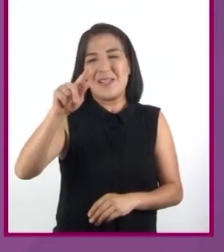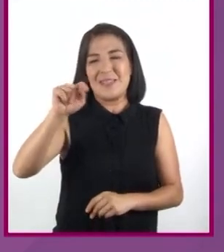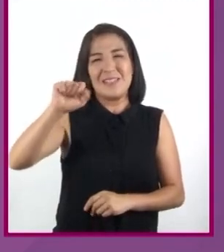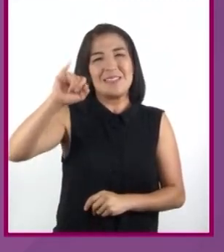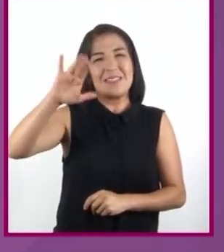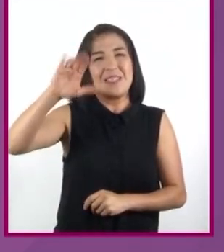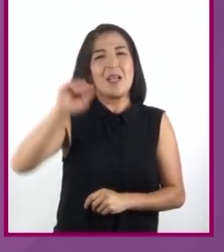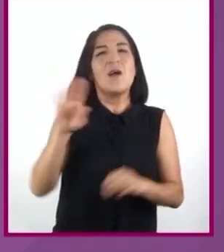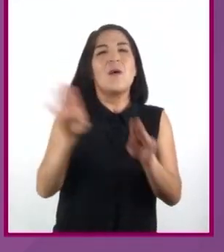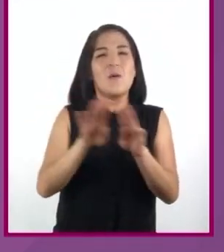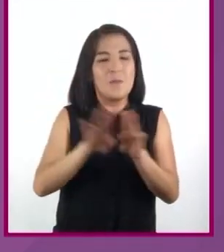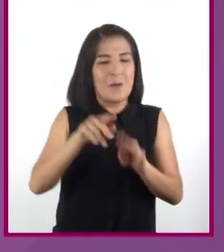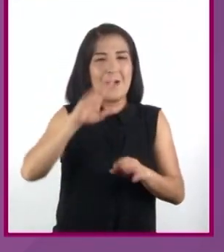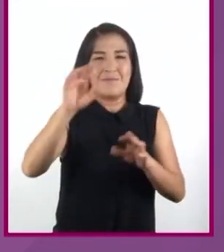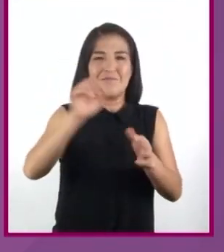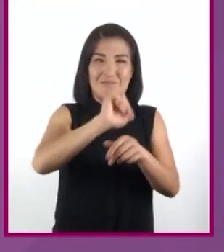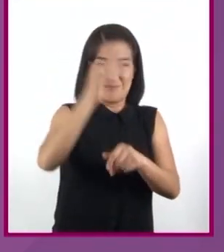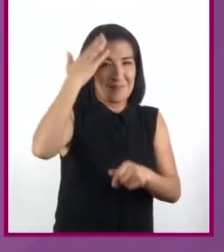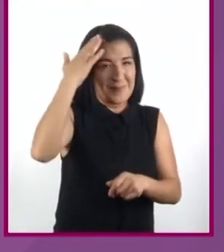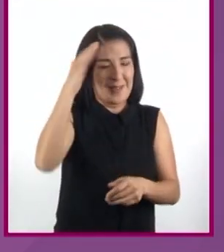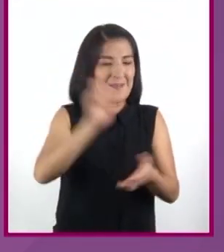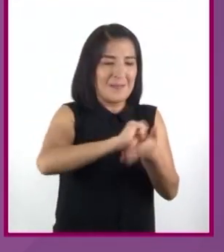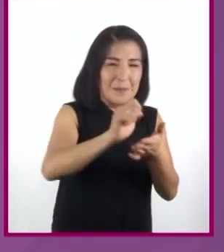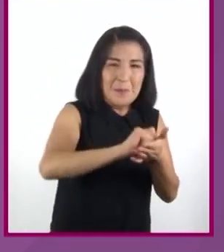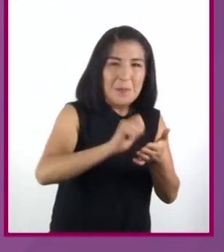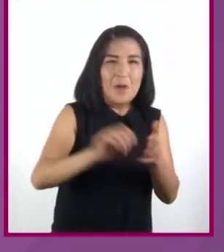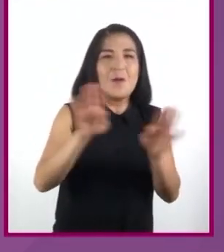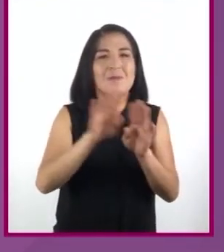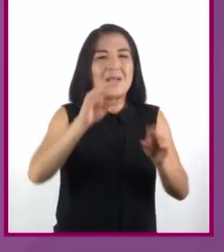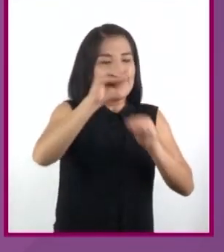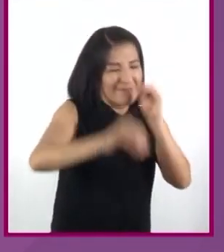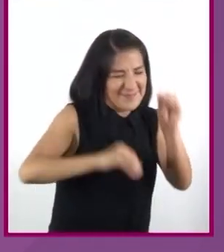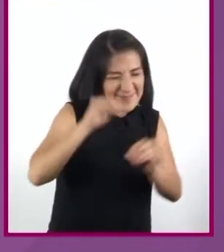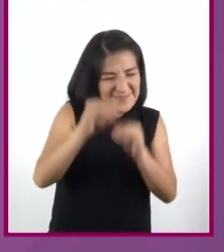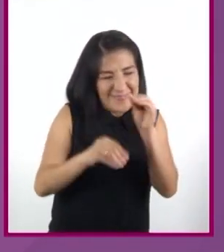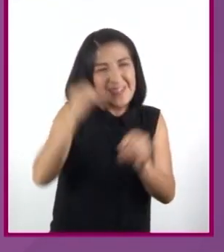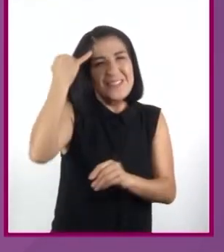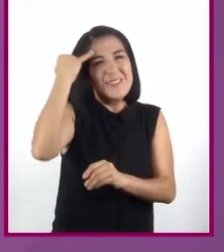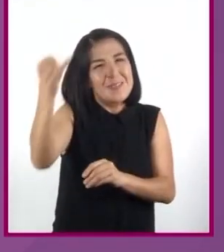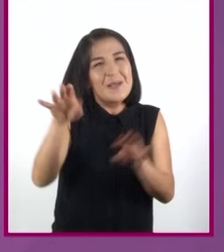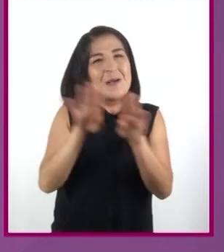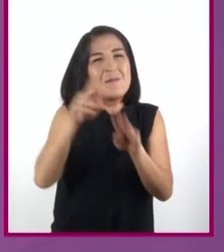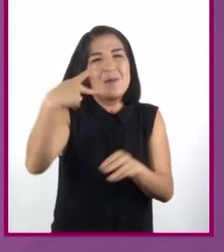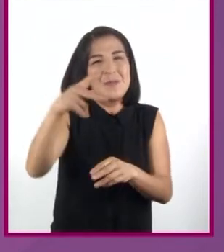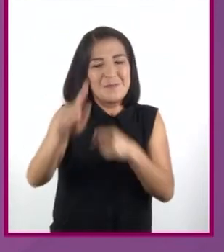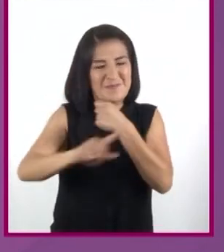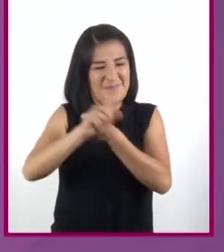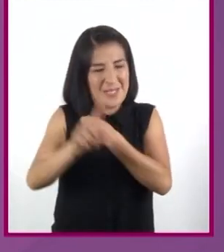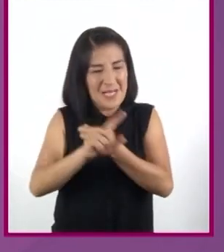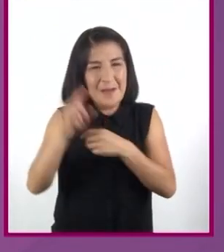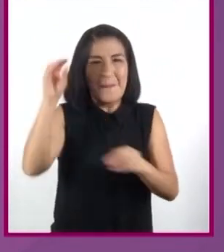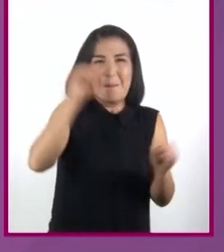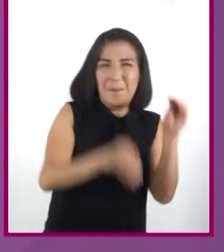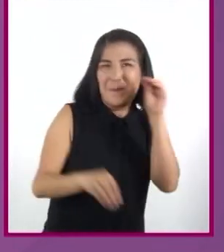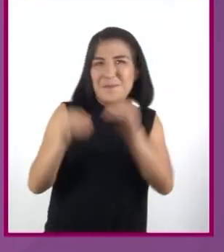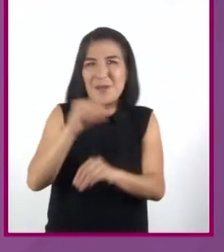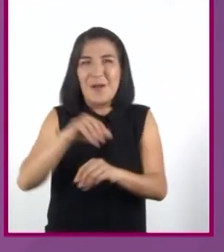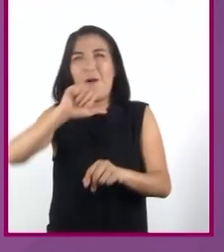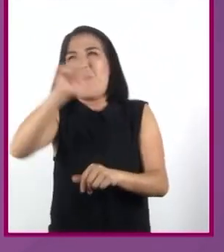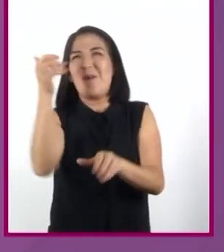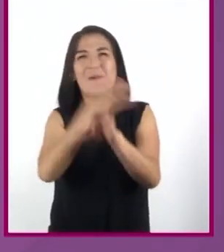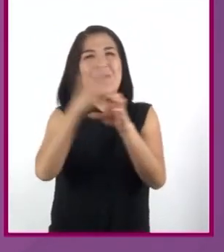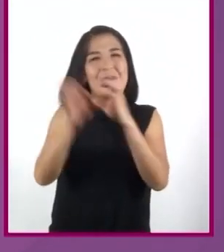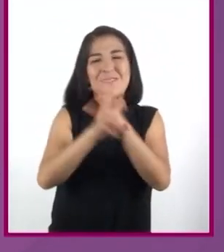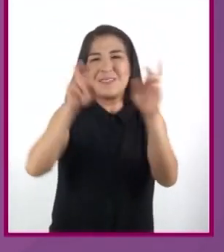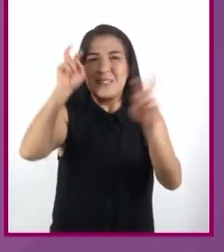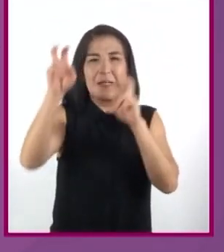el autor juega con la realidad y la manipula a su antojo, creando problemas de hechos sobrenaturales o irreales, es